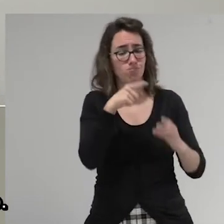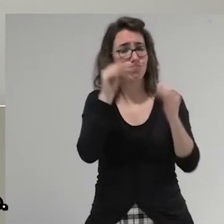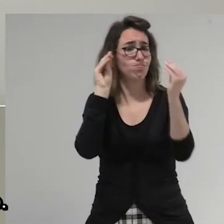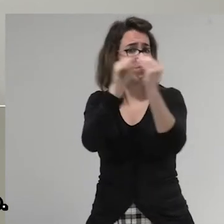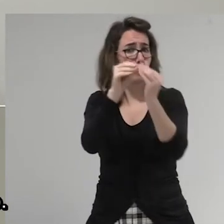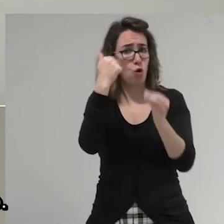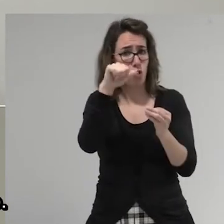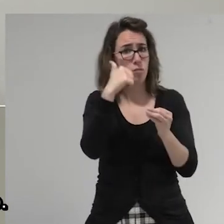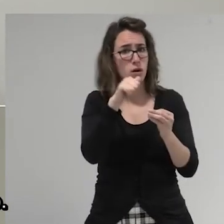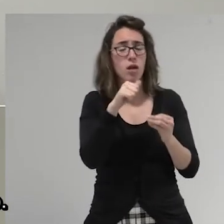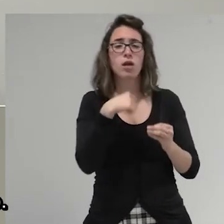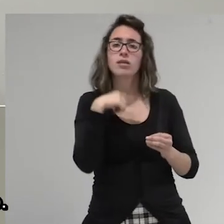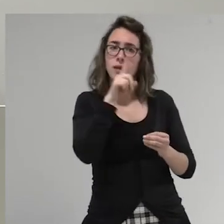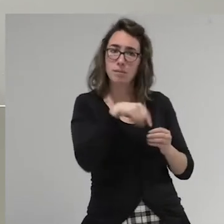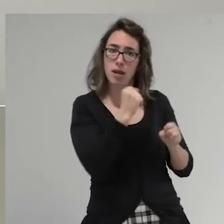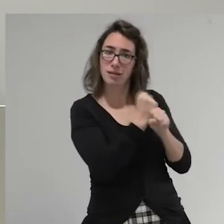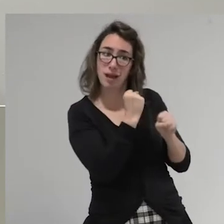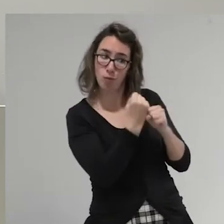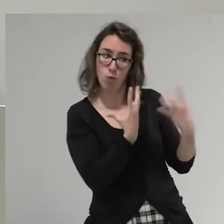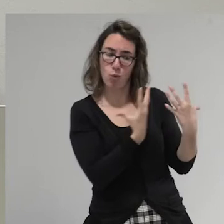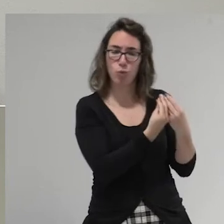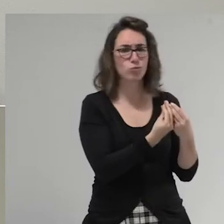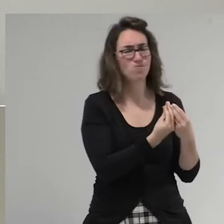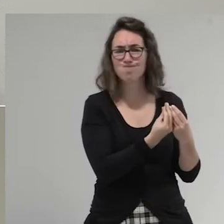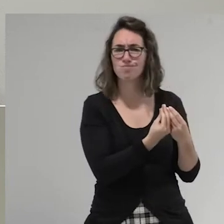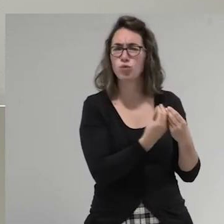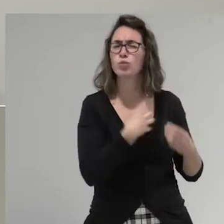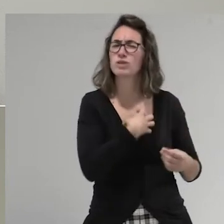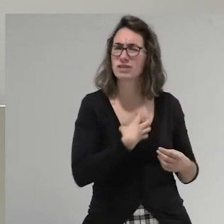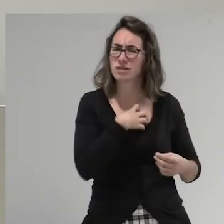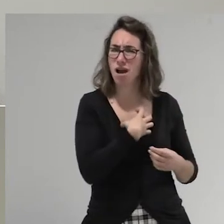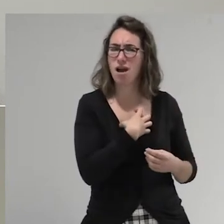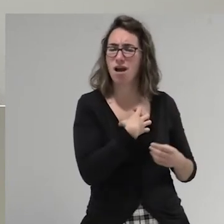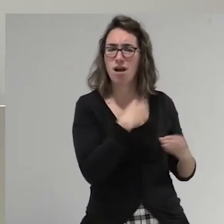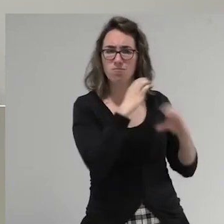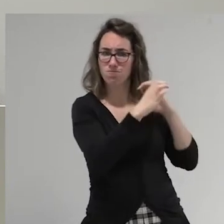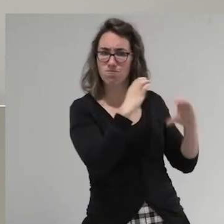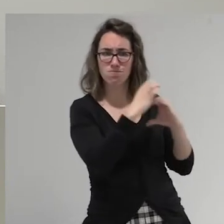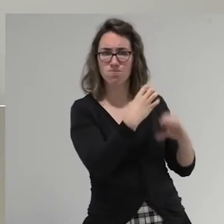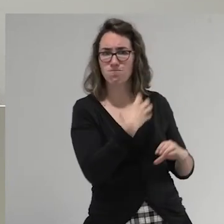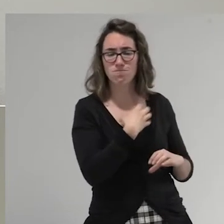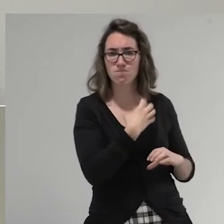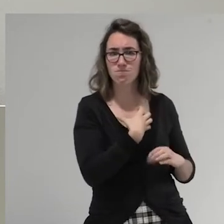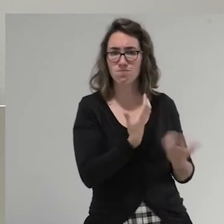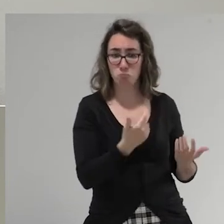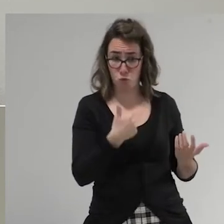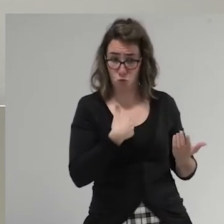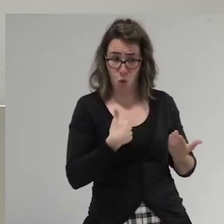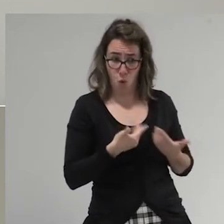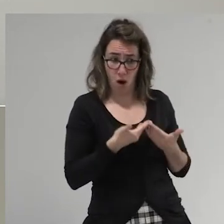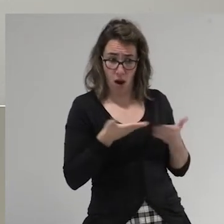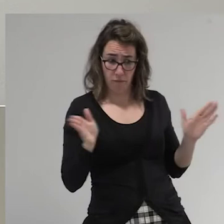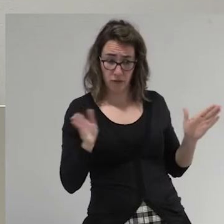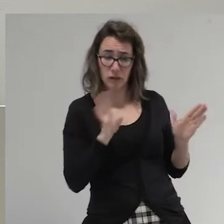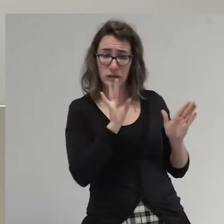trabajar con ellas también lo mismo. Hay como una incomunicación. ¿Quieres igual de mi parte? Pues sí. Pero también